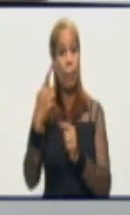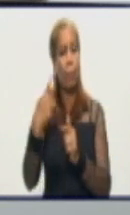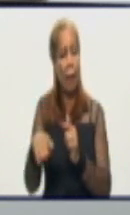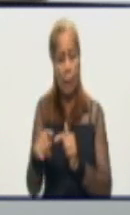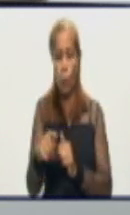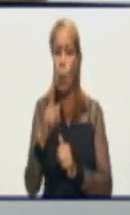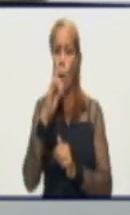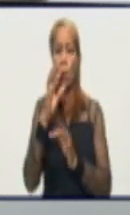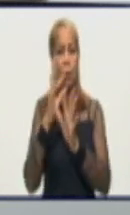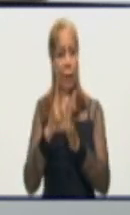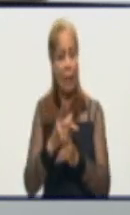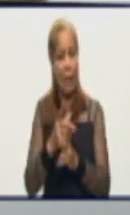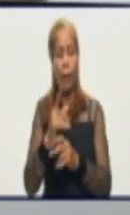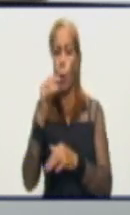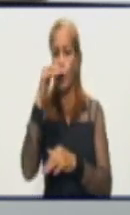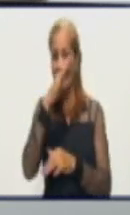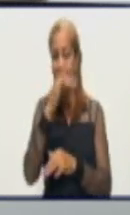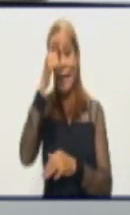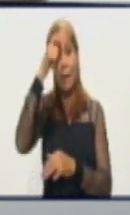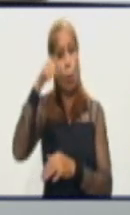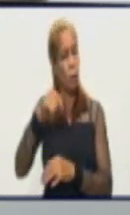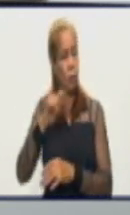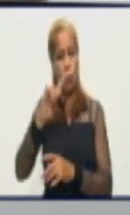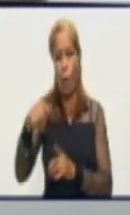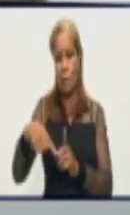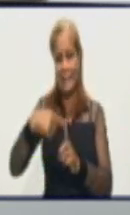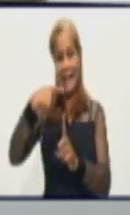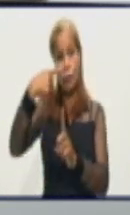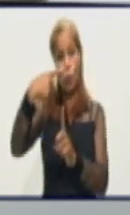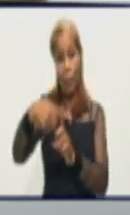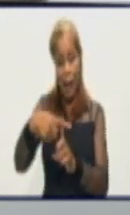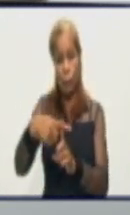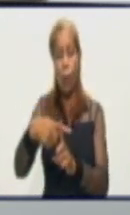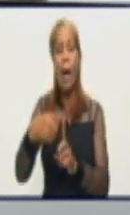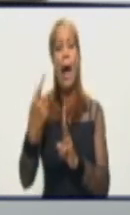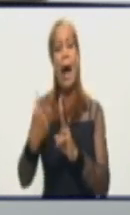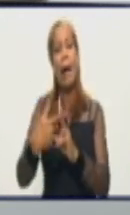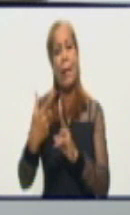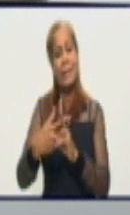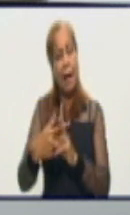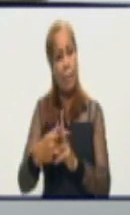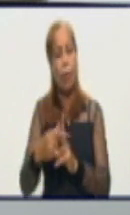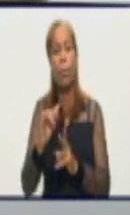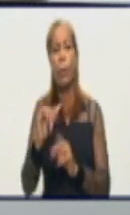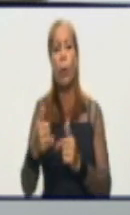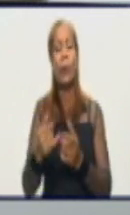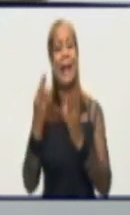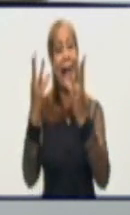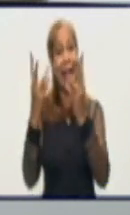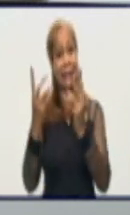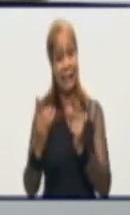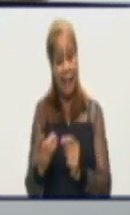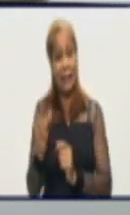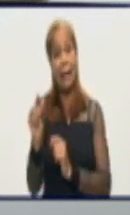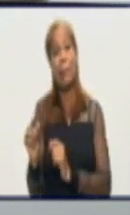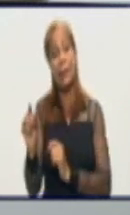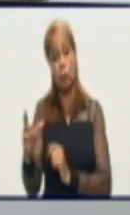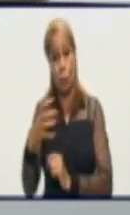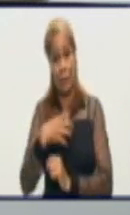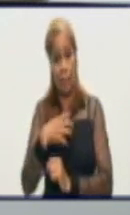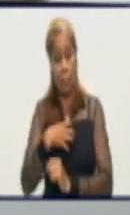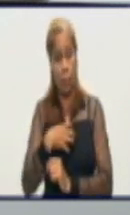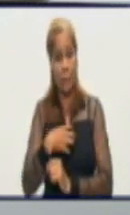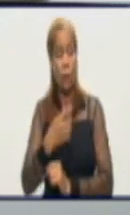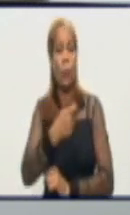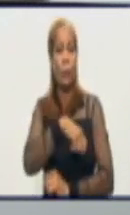se han incorporado también a sumar una alta tasa de positividad. Y eso tiene que ver con la cantidad de habitantes que tienen estos pobladores que superan